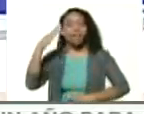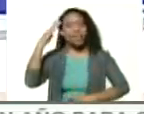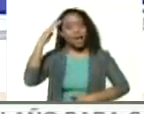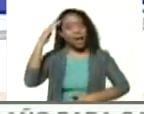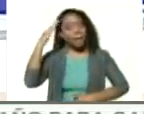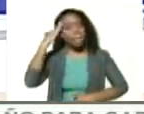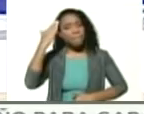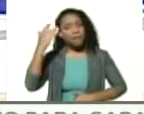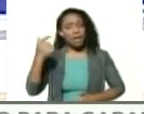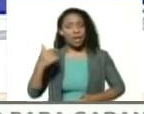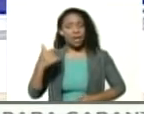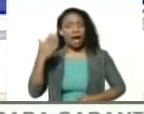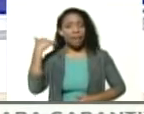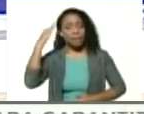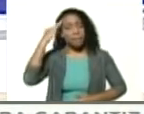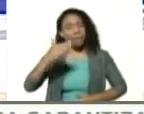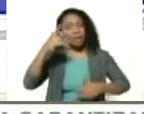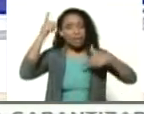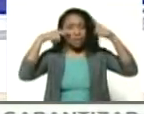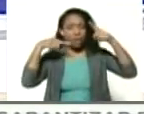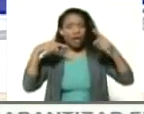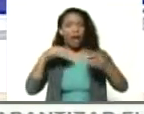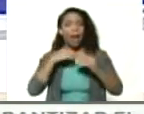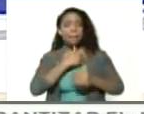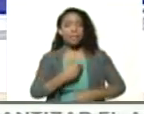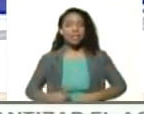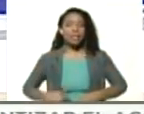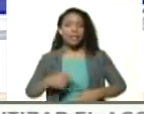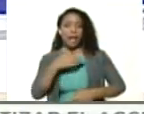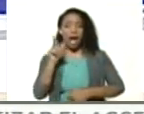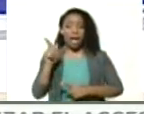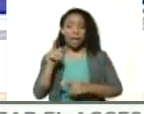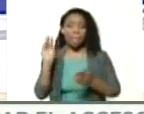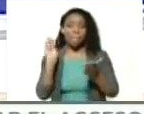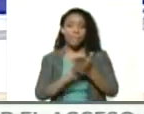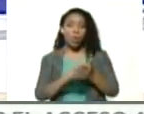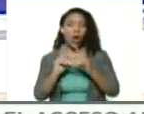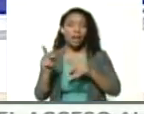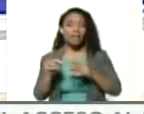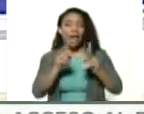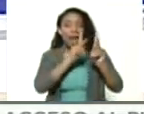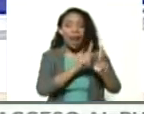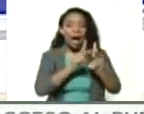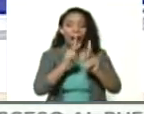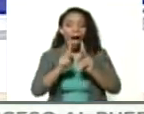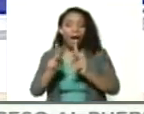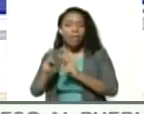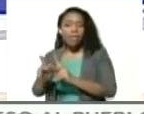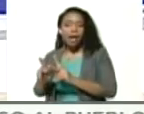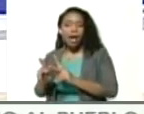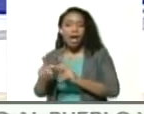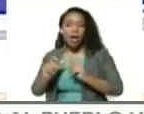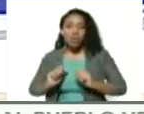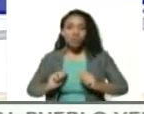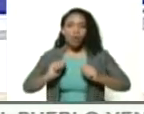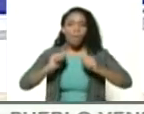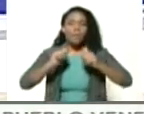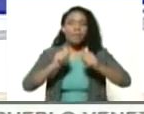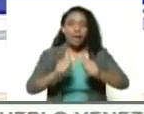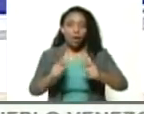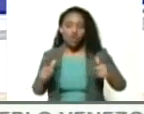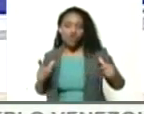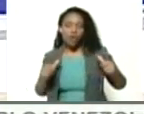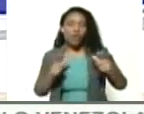Hugo Chávez a la presidencia. Allí marcaron la agenda y comenzaron las